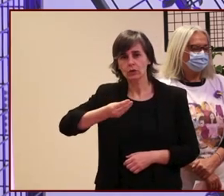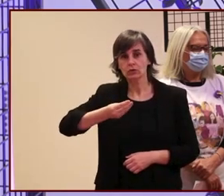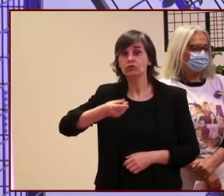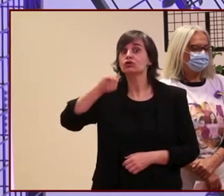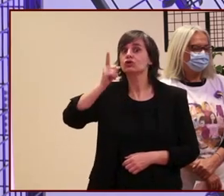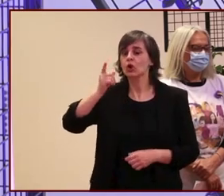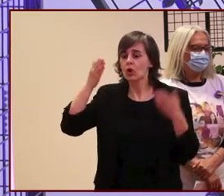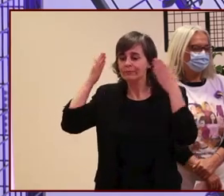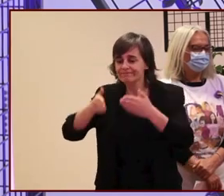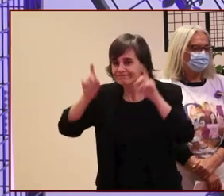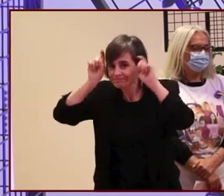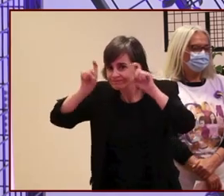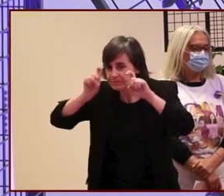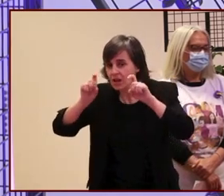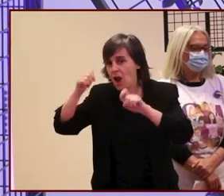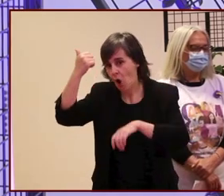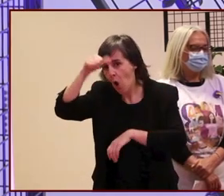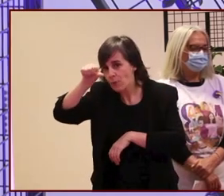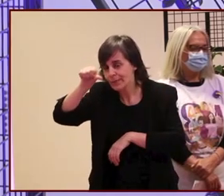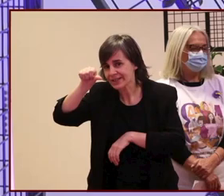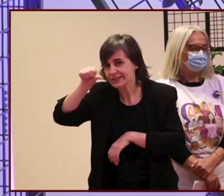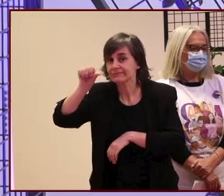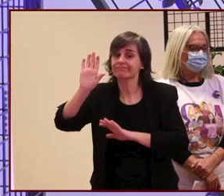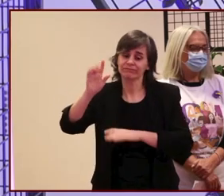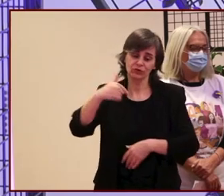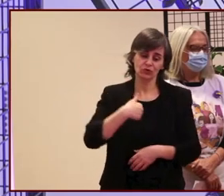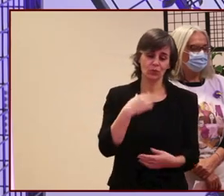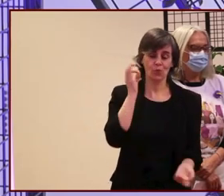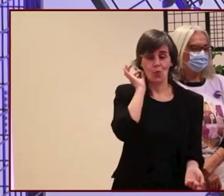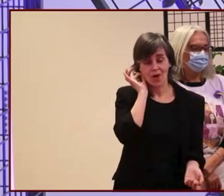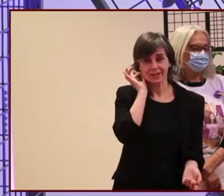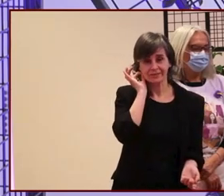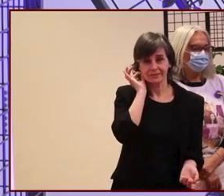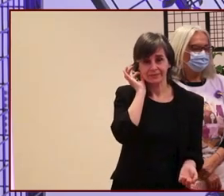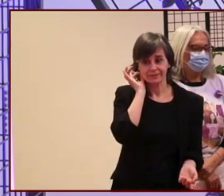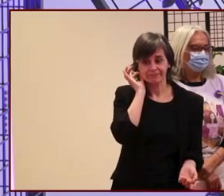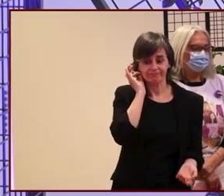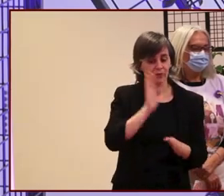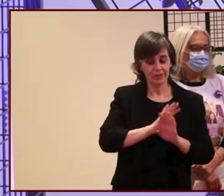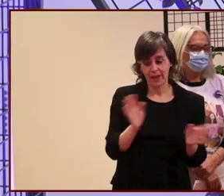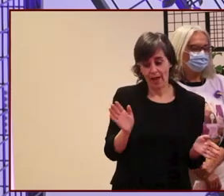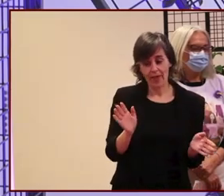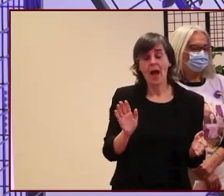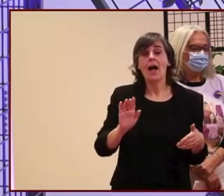pero era mujer en nada hasta que él me dio clases no su casa